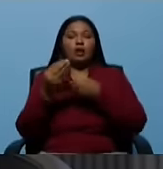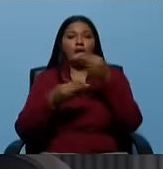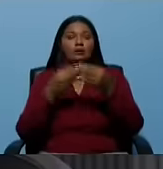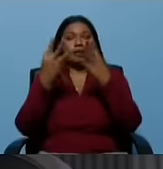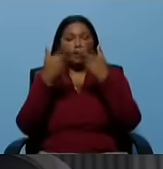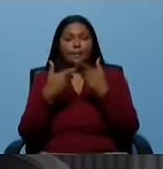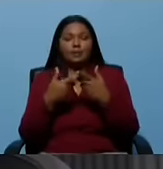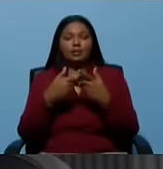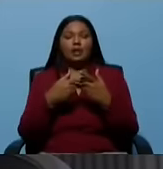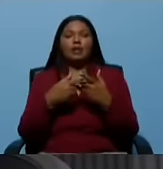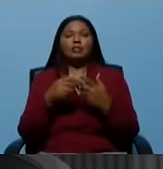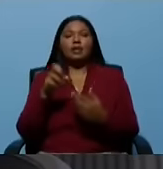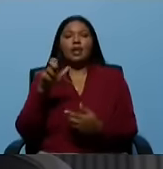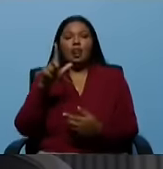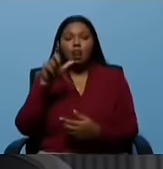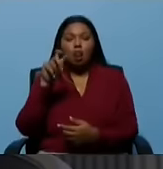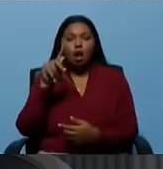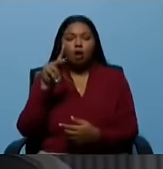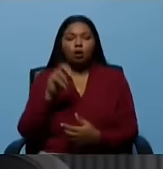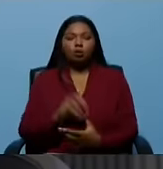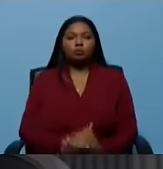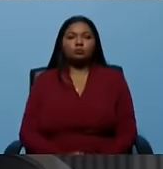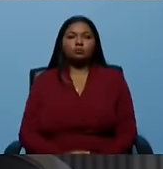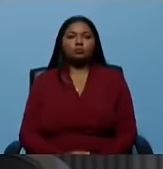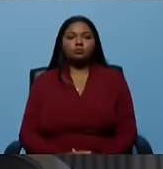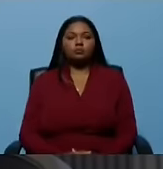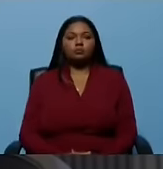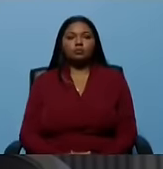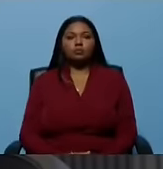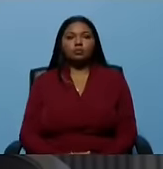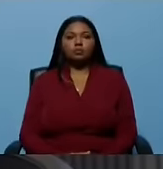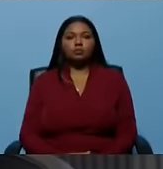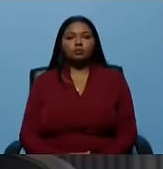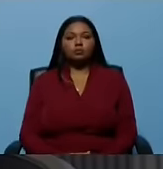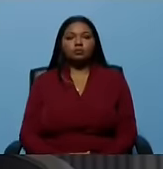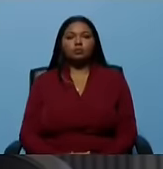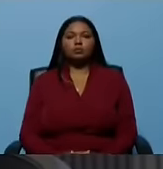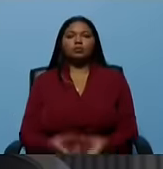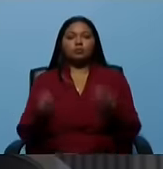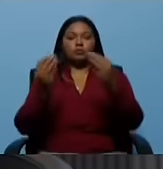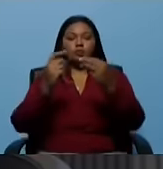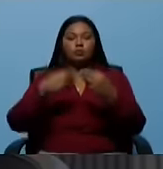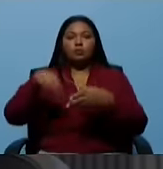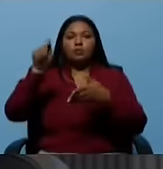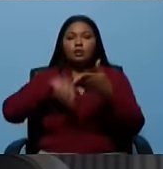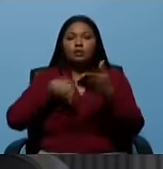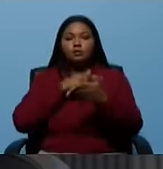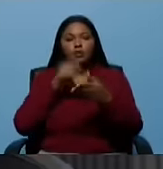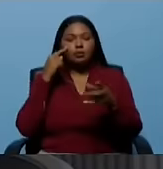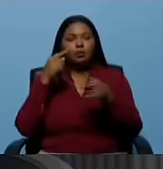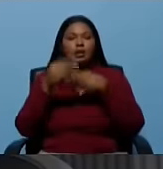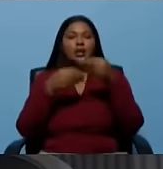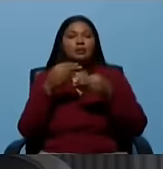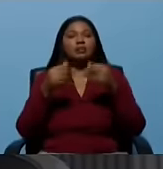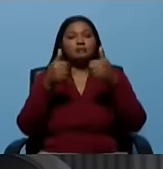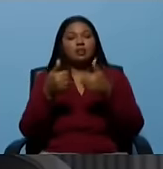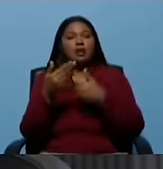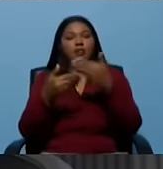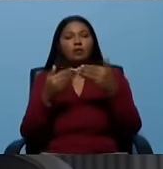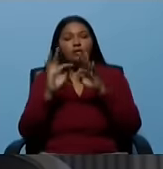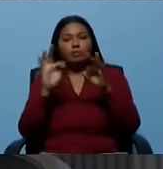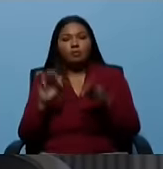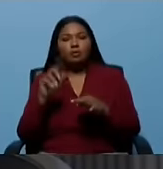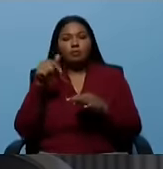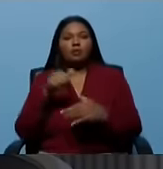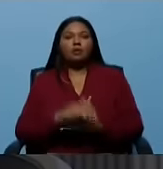de los todas estas operaciones cont quien est no quien esté le hace caso